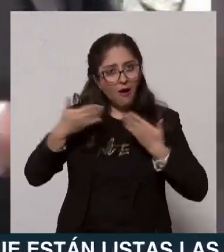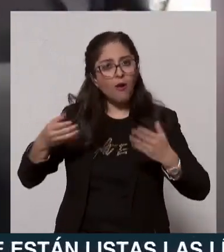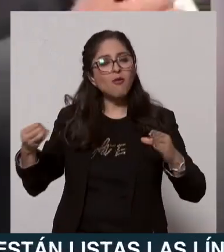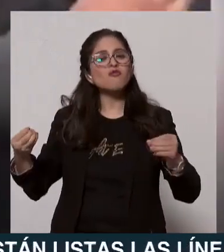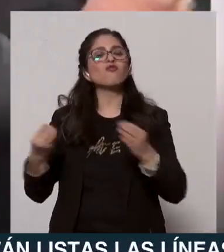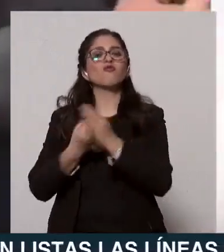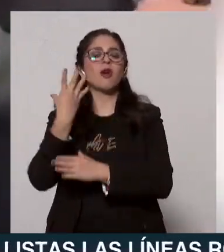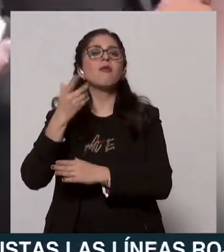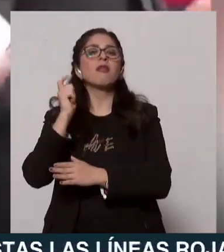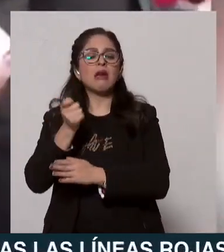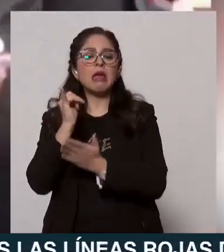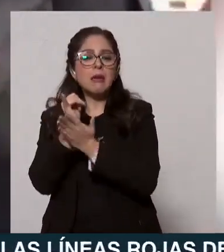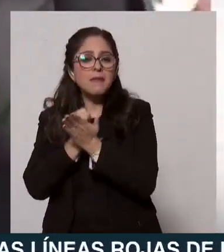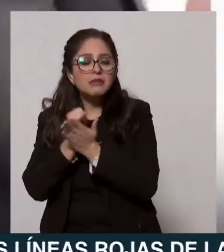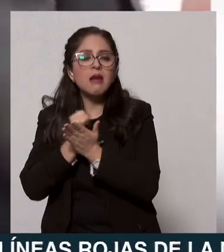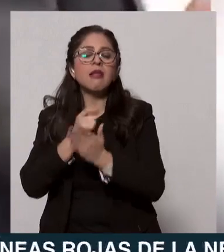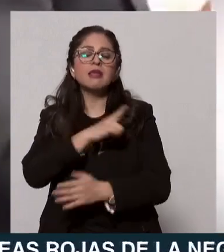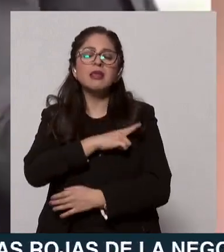más pronunciada